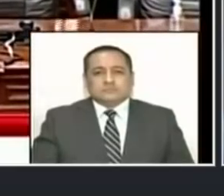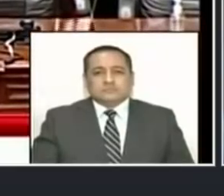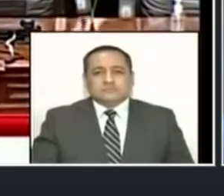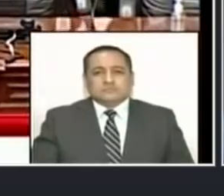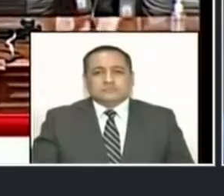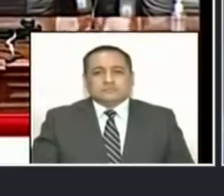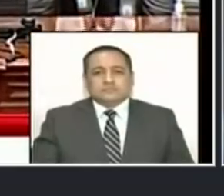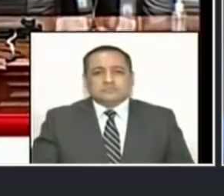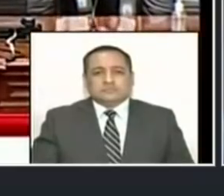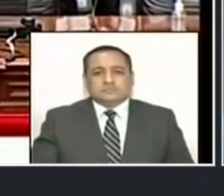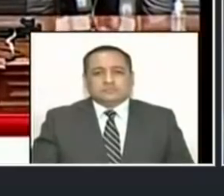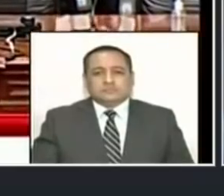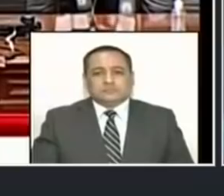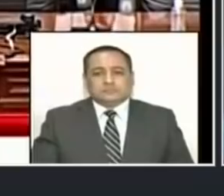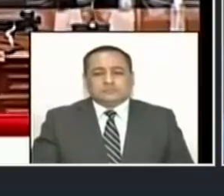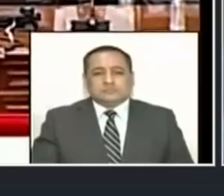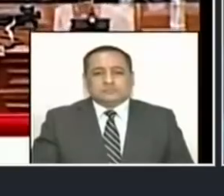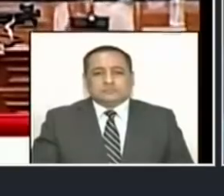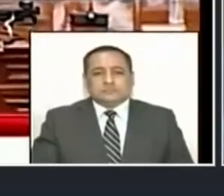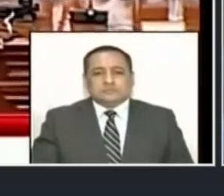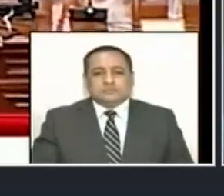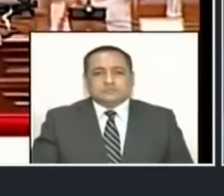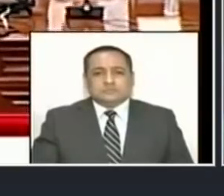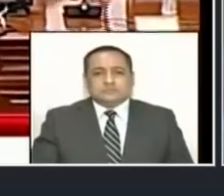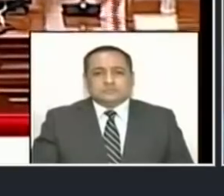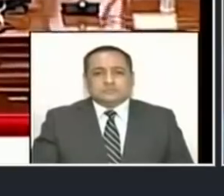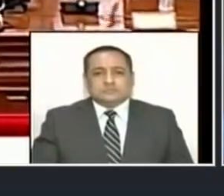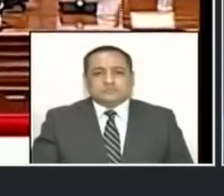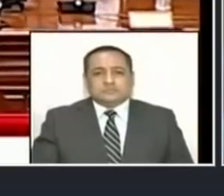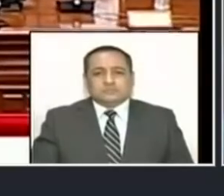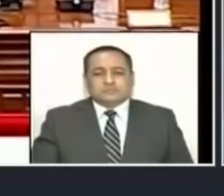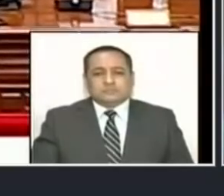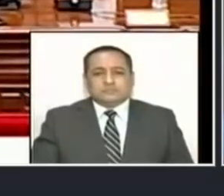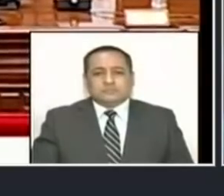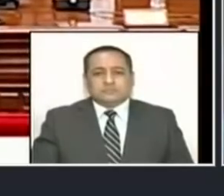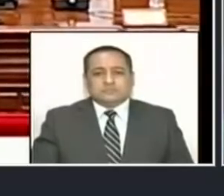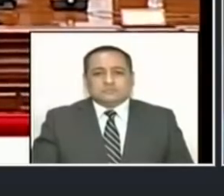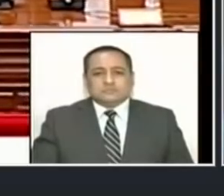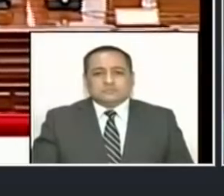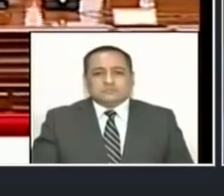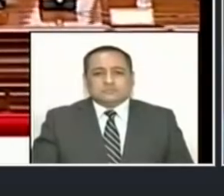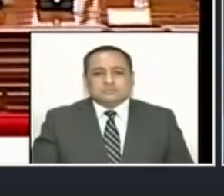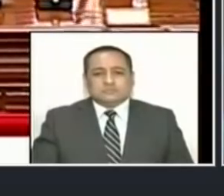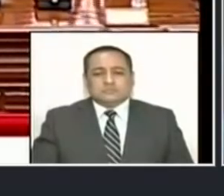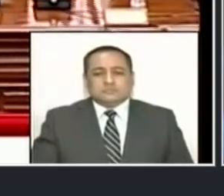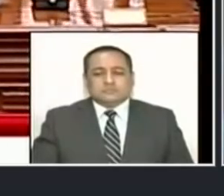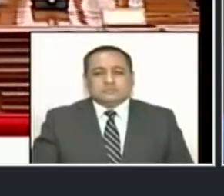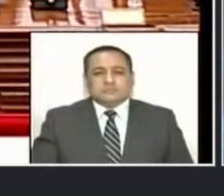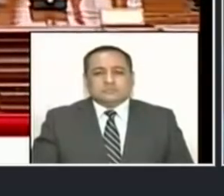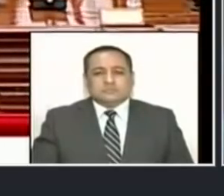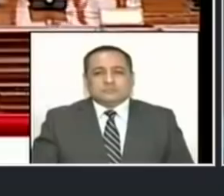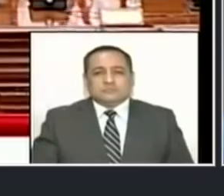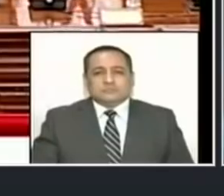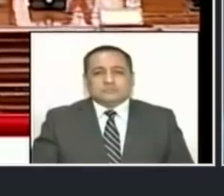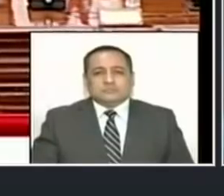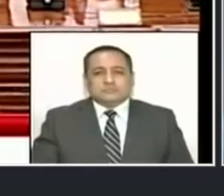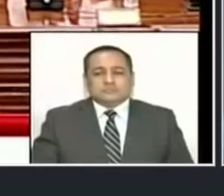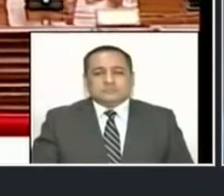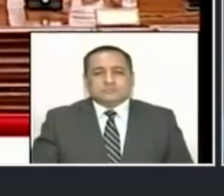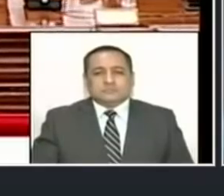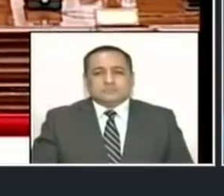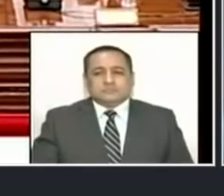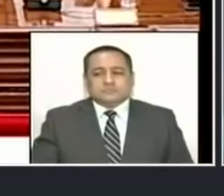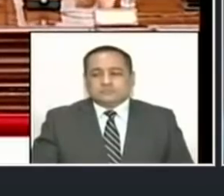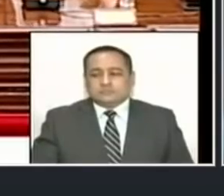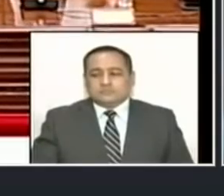una cámara, si no hubiera tenido que ir a consulta a otra y todo hubiera tenido más equilibrio, ¿no? Exactamente, exactamente. O sea, las dos cámaras te